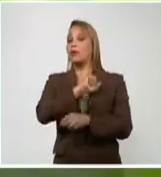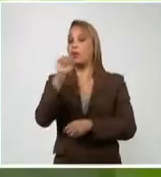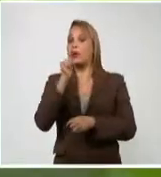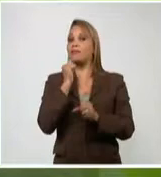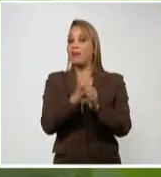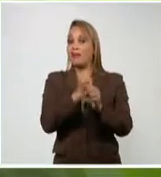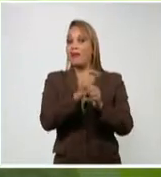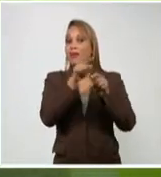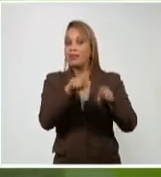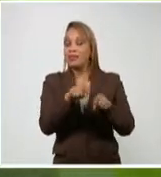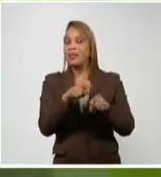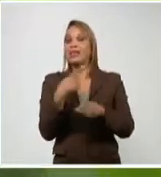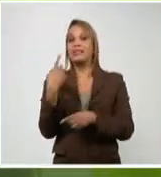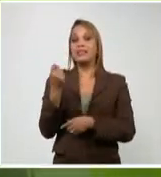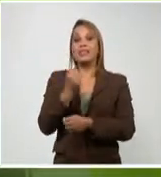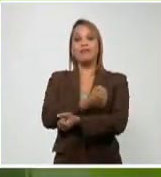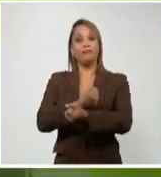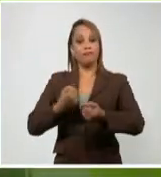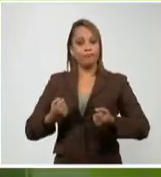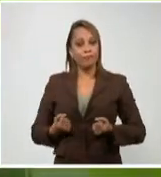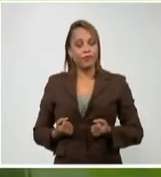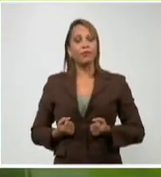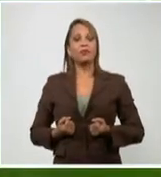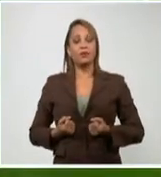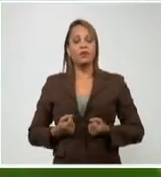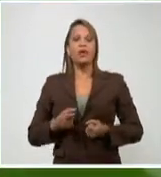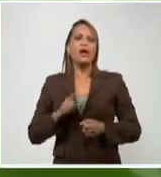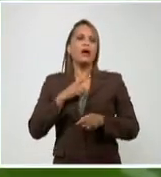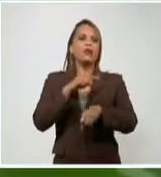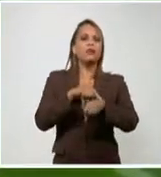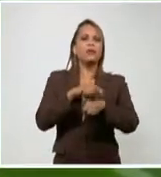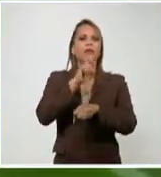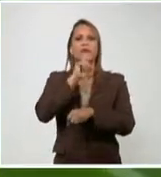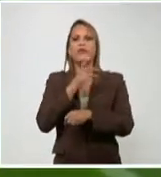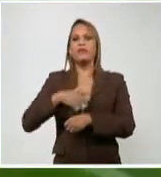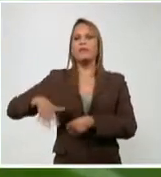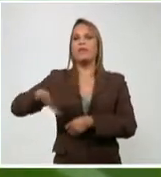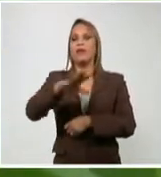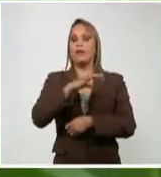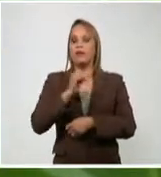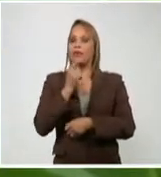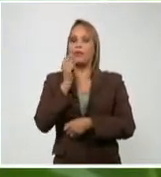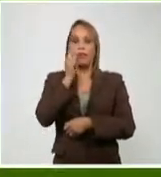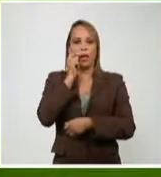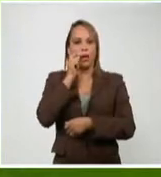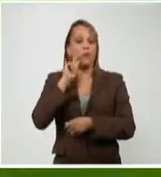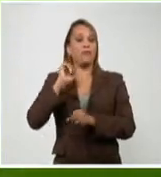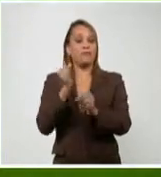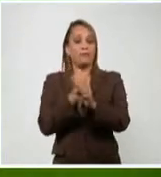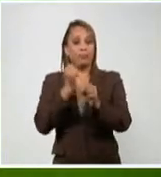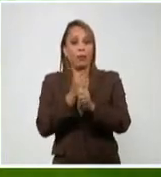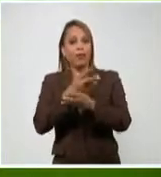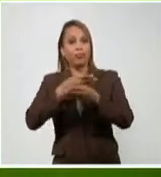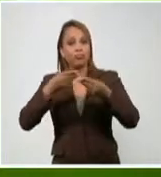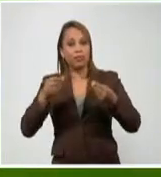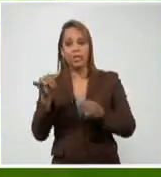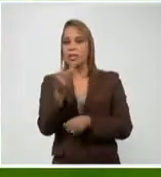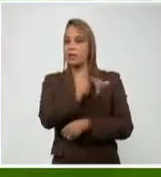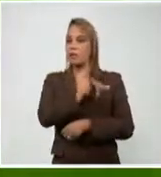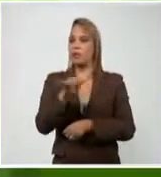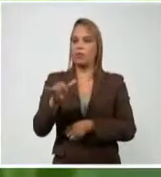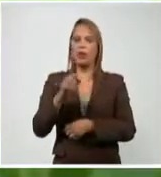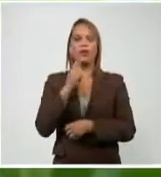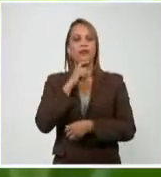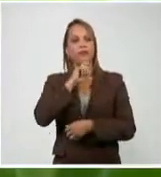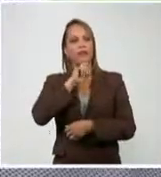sacrificio. Son tiempos difíciles para todos, también para el hombre de la tierra, que casi hace magia al andar